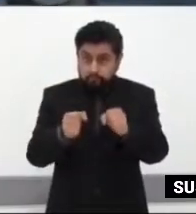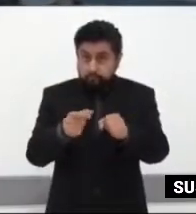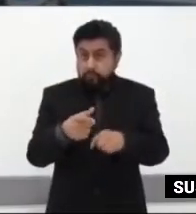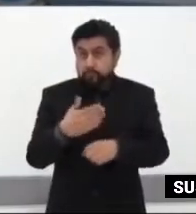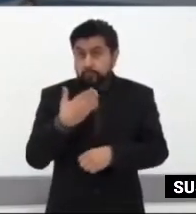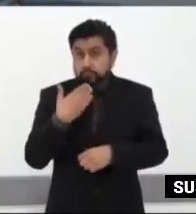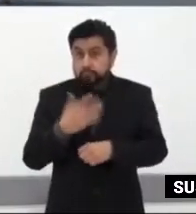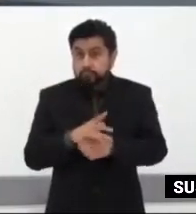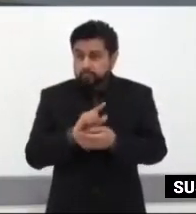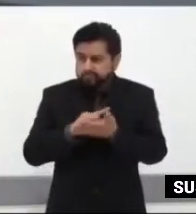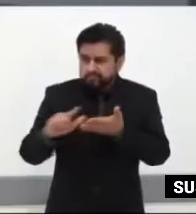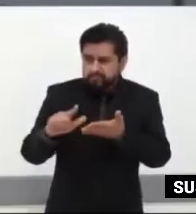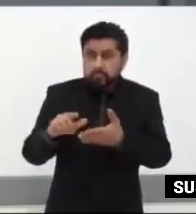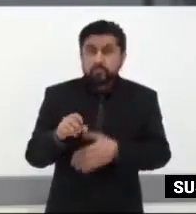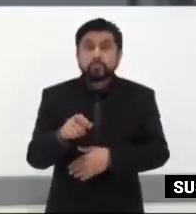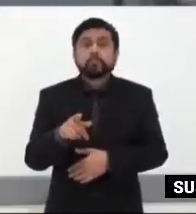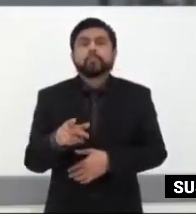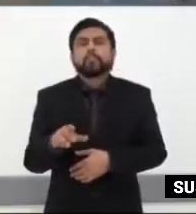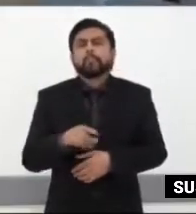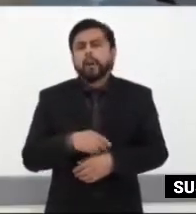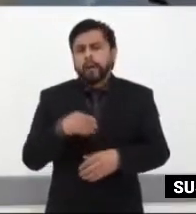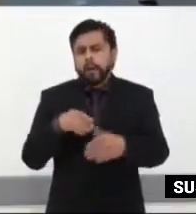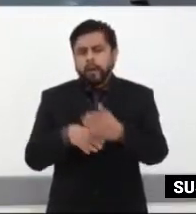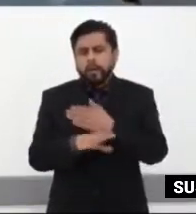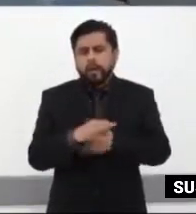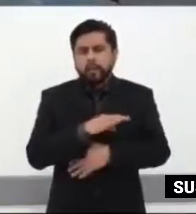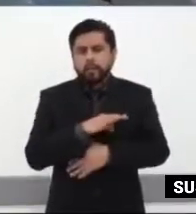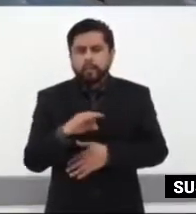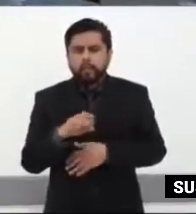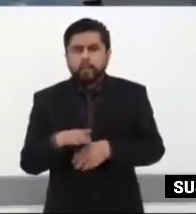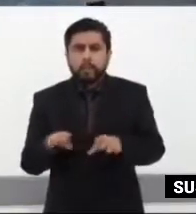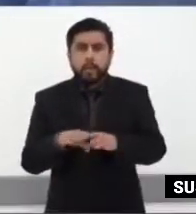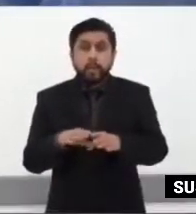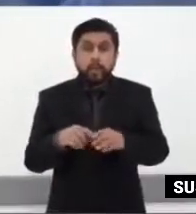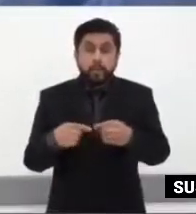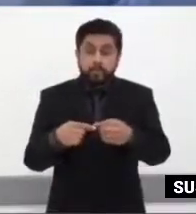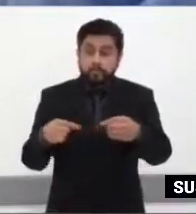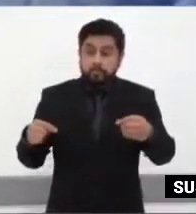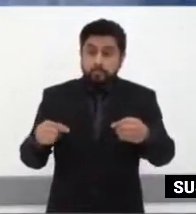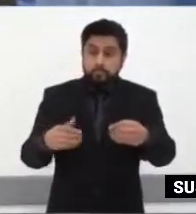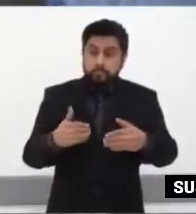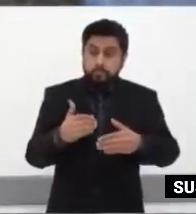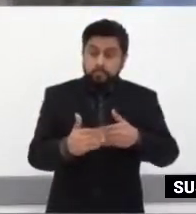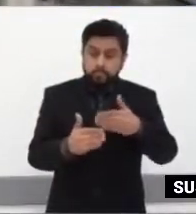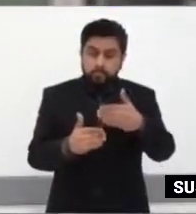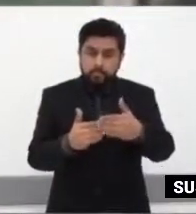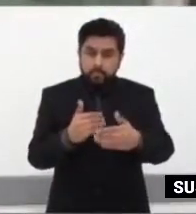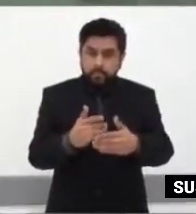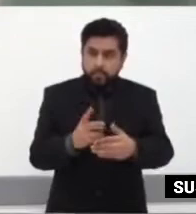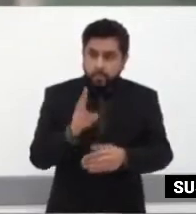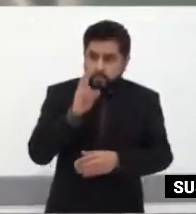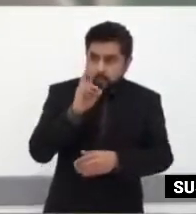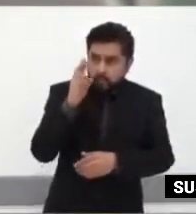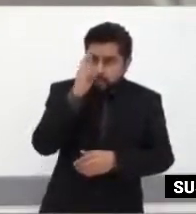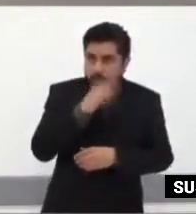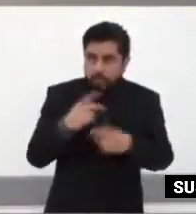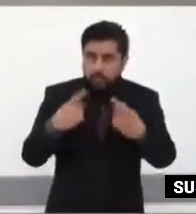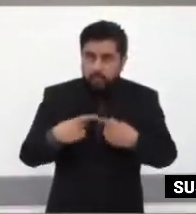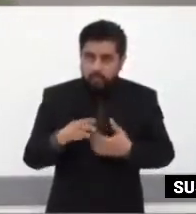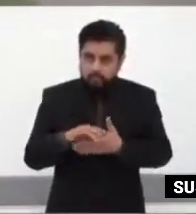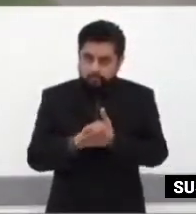Y tiene el acceso, un filtro, para que el médico acceda por esa zona. Se lava las manos, se tiene toda la